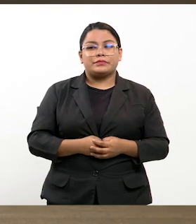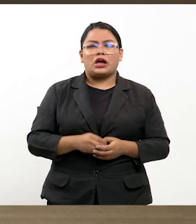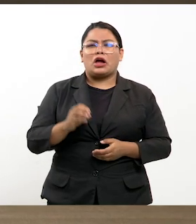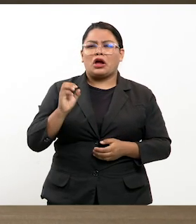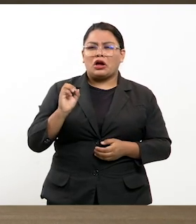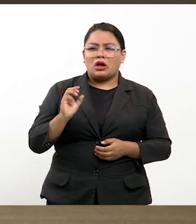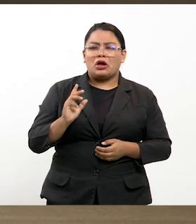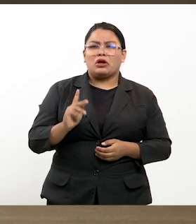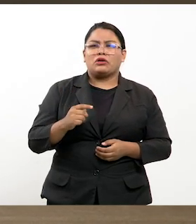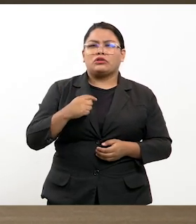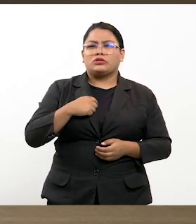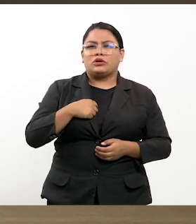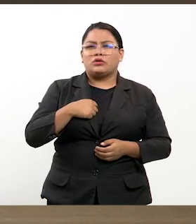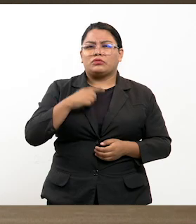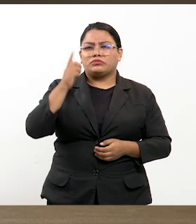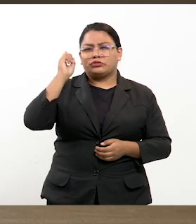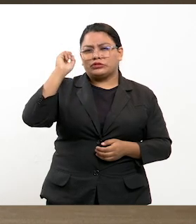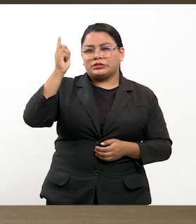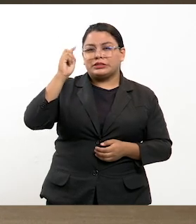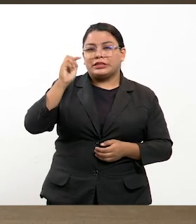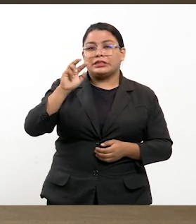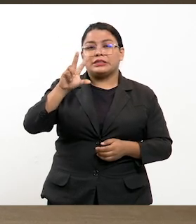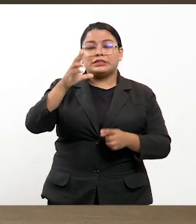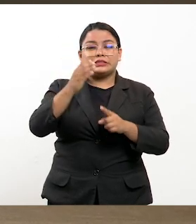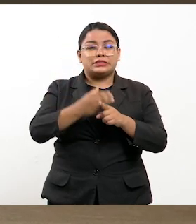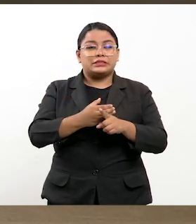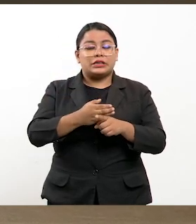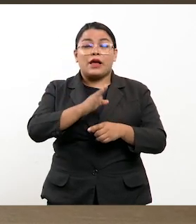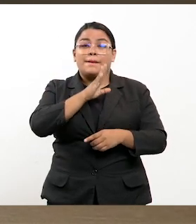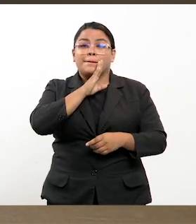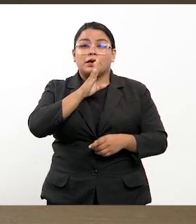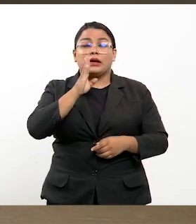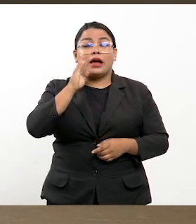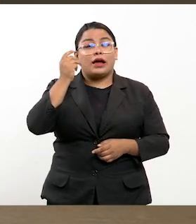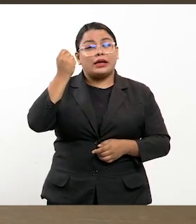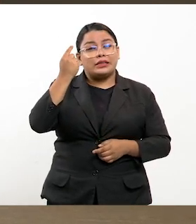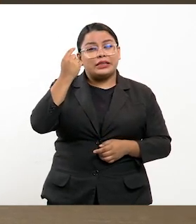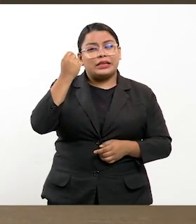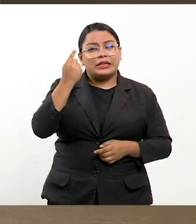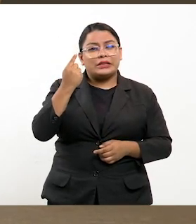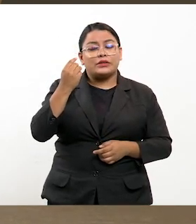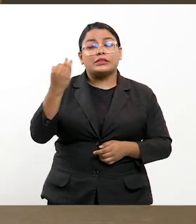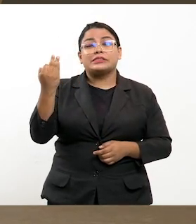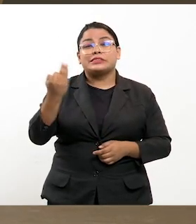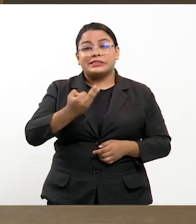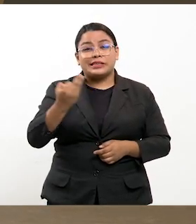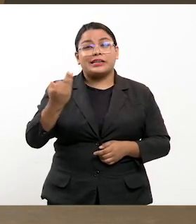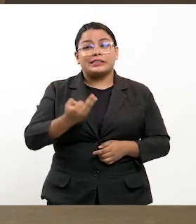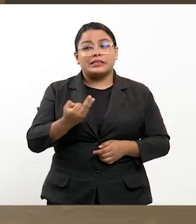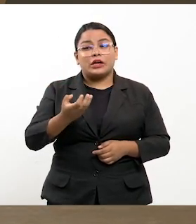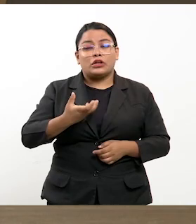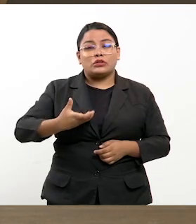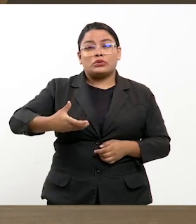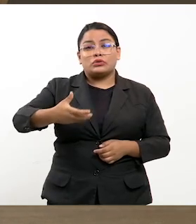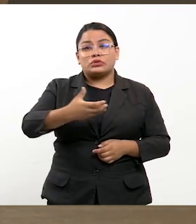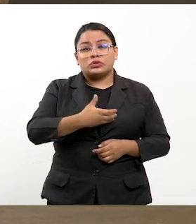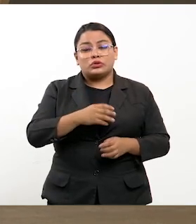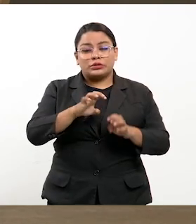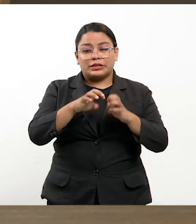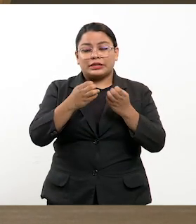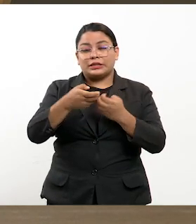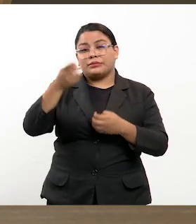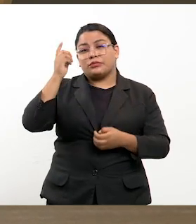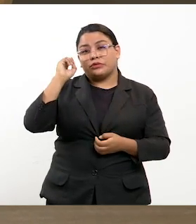Ok, Marlene, yo soy docente de tercer ciclo y bachillerato y entiendo que es totalmente necesario que nosotros como